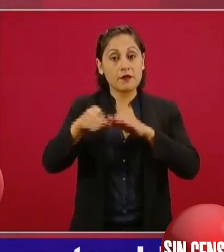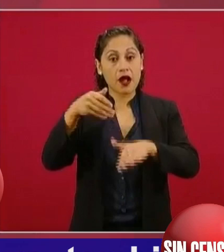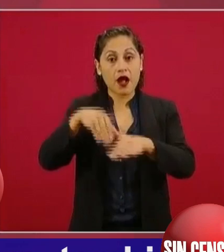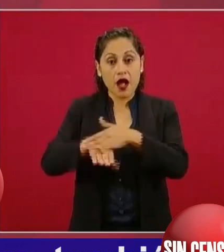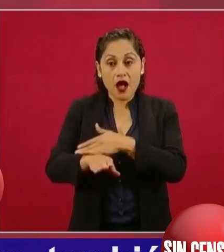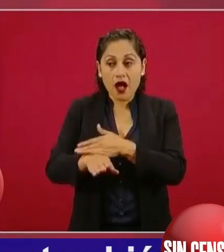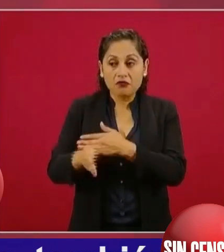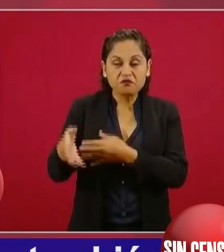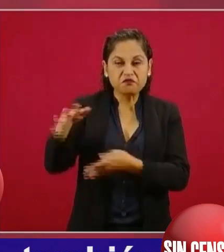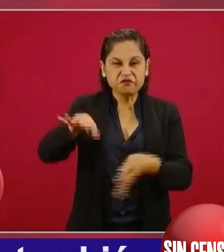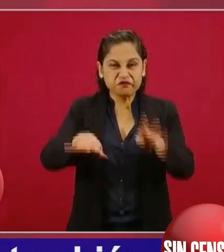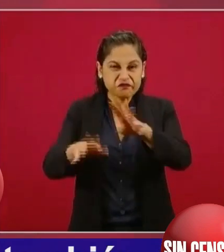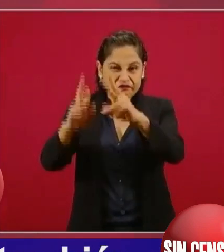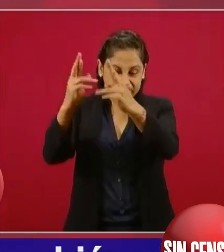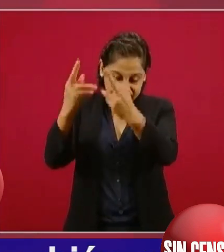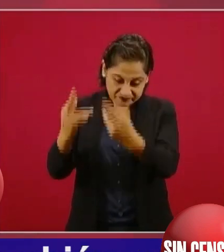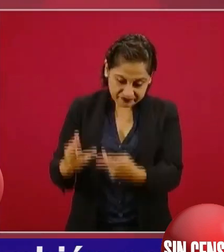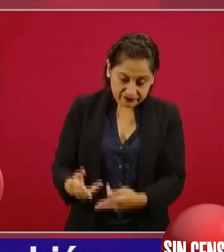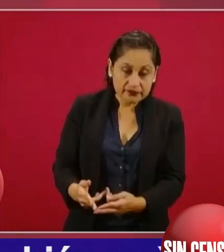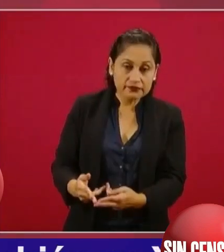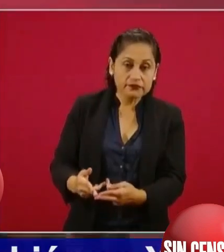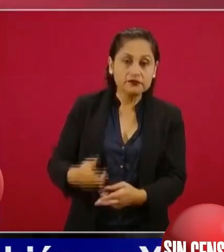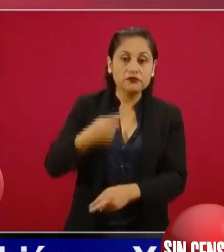se quedaran ahí,